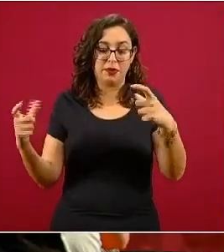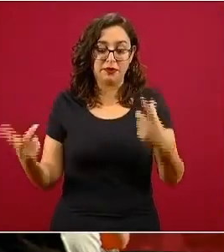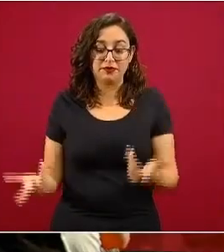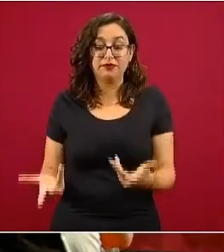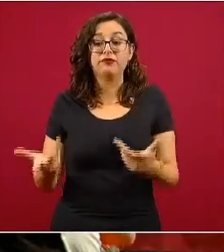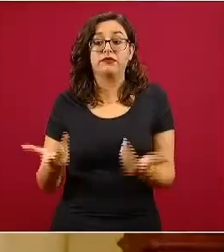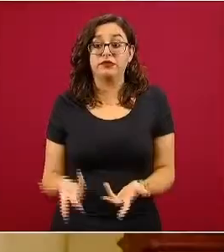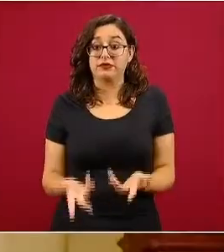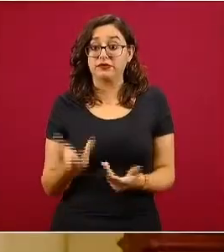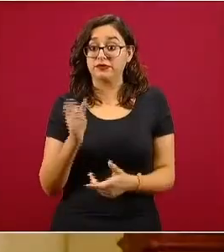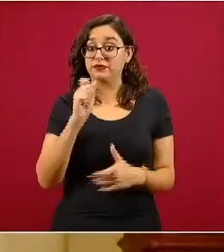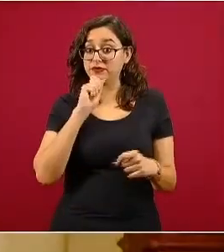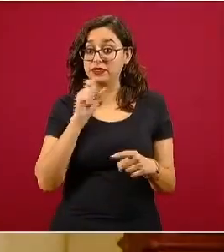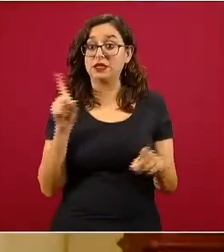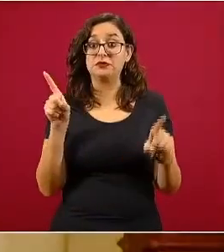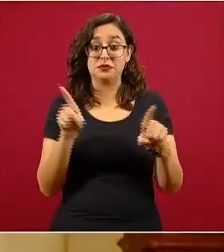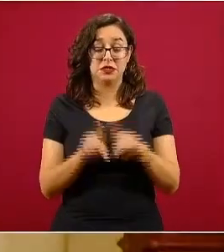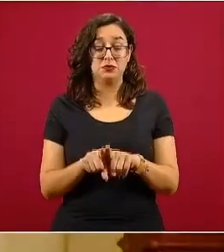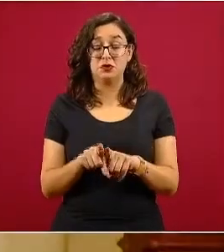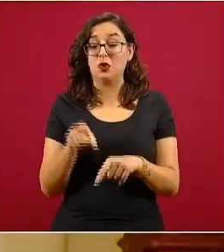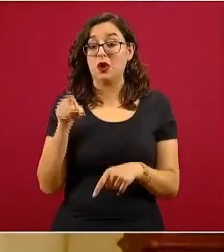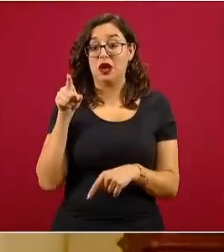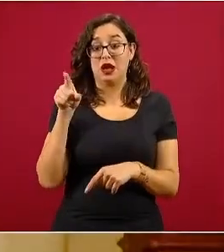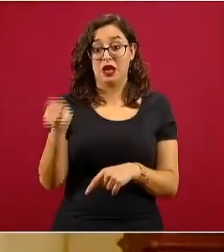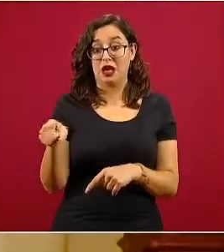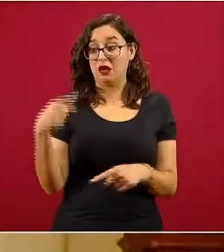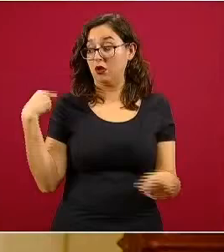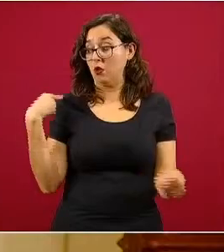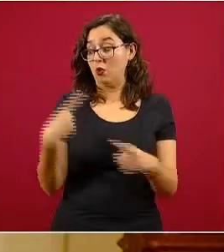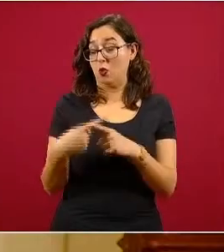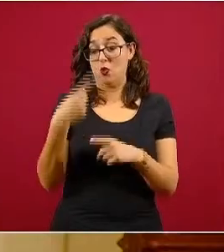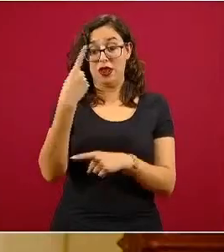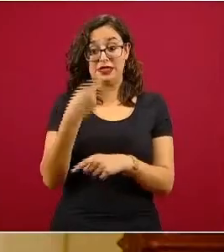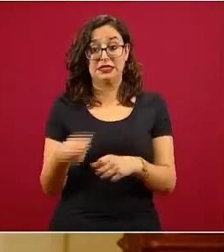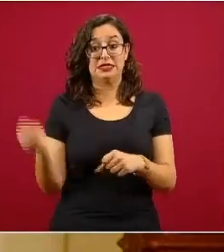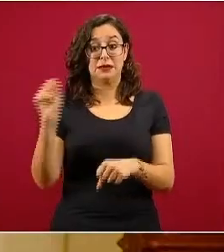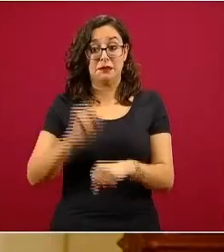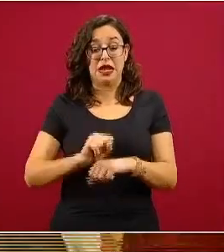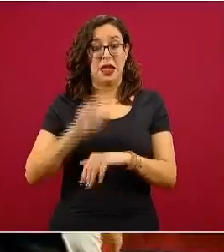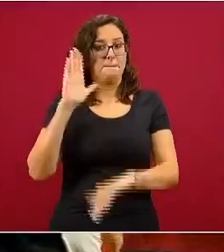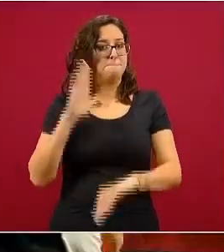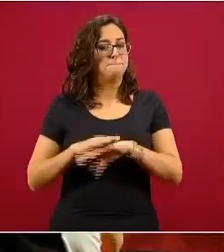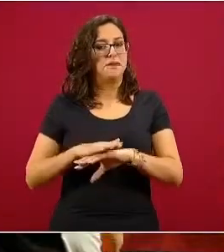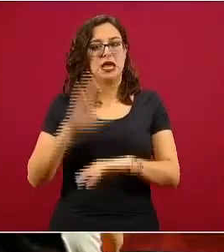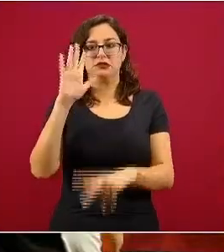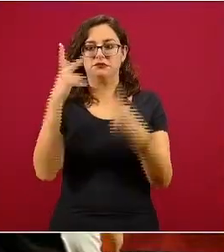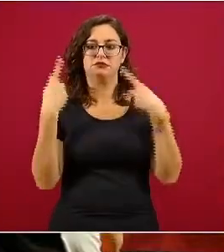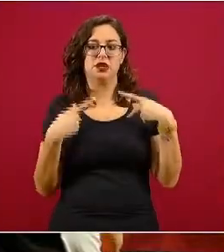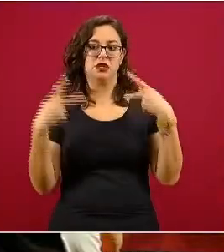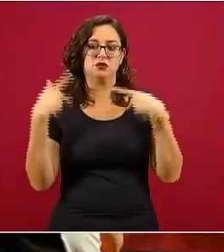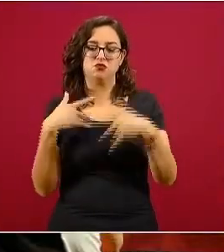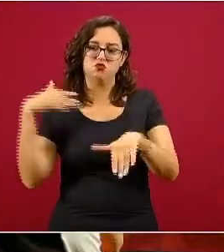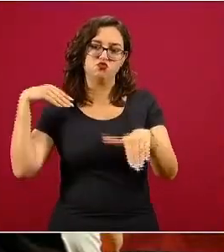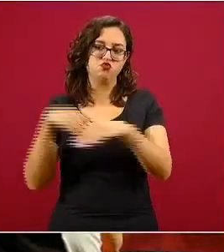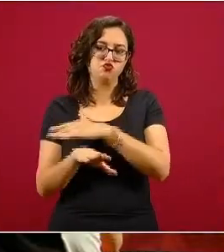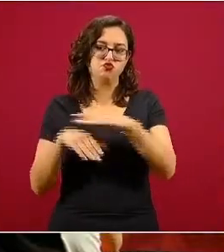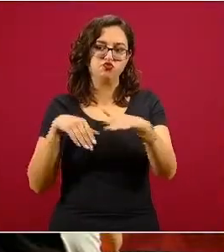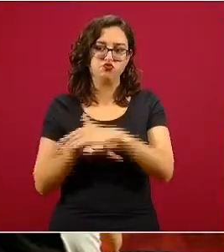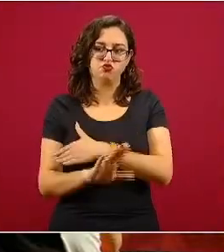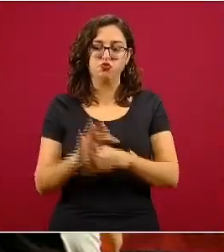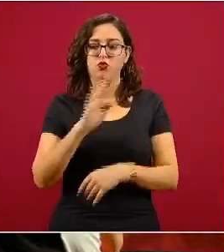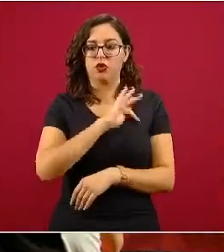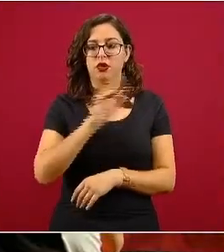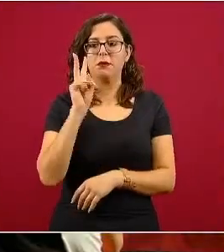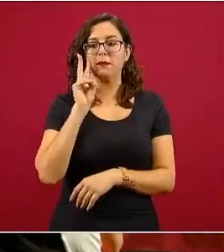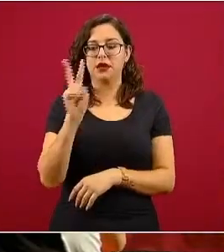mayor ocupación hospitalaria precisamente en la última semana, que es donde vemos los puntos más elevados de la curva amarilla.